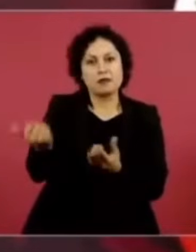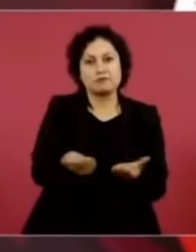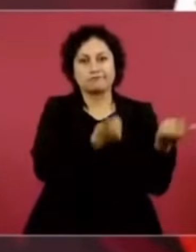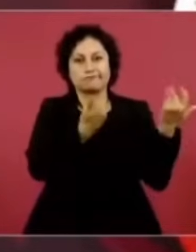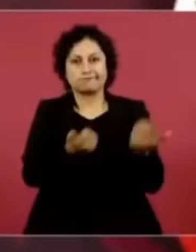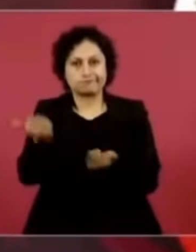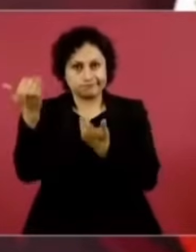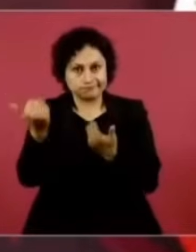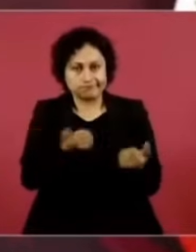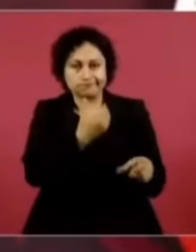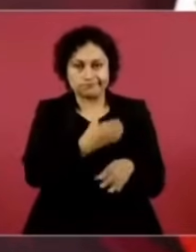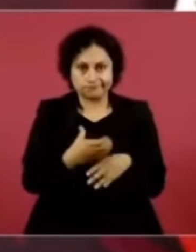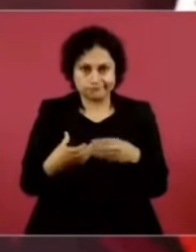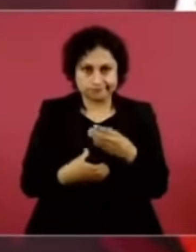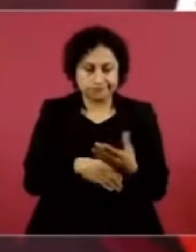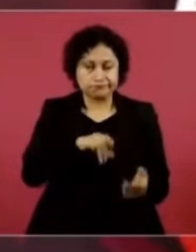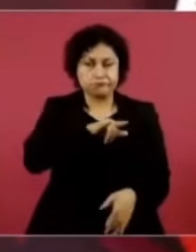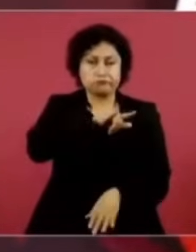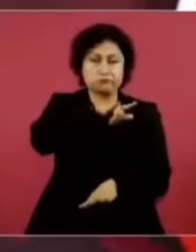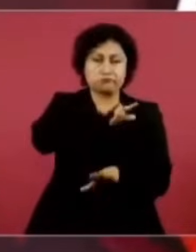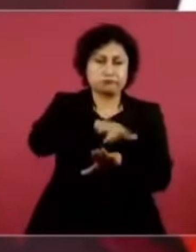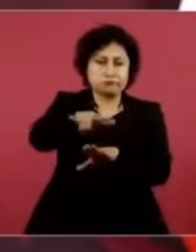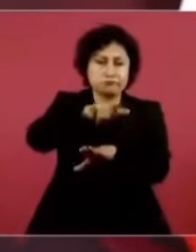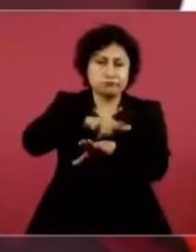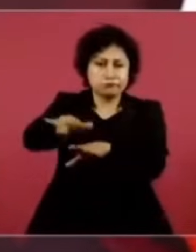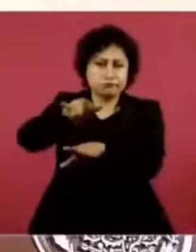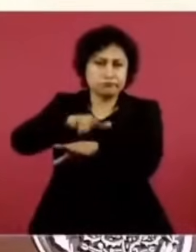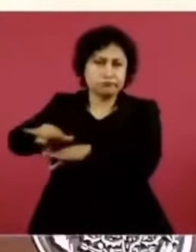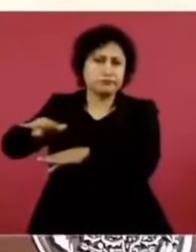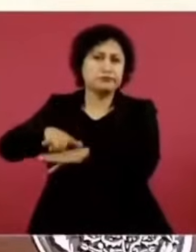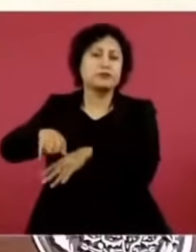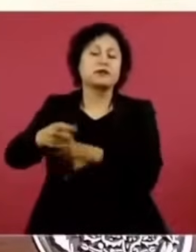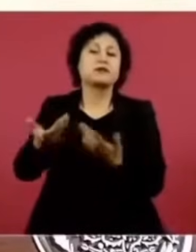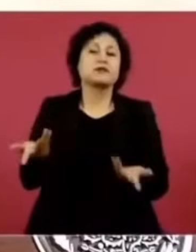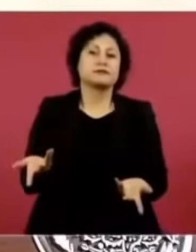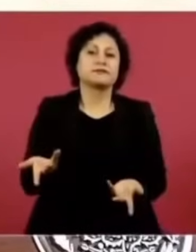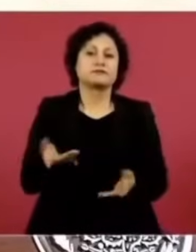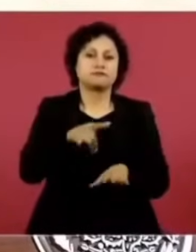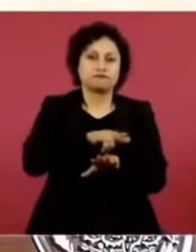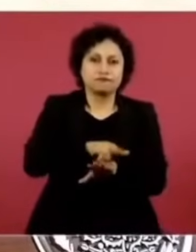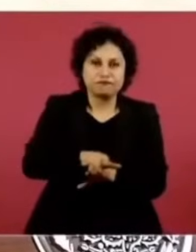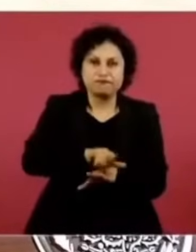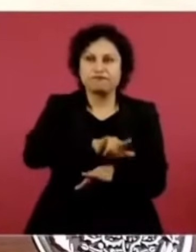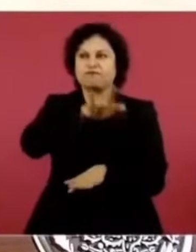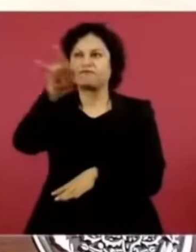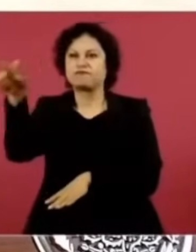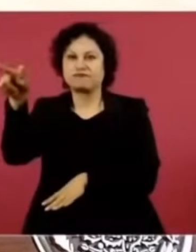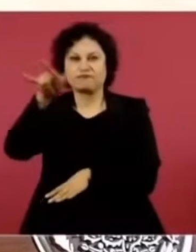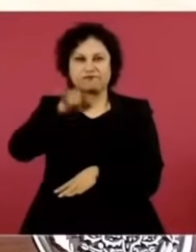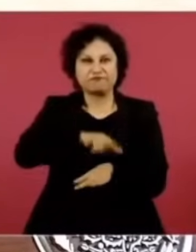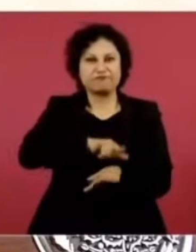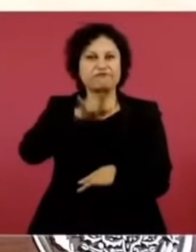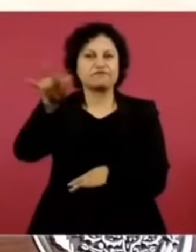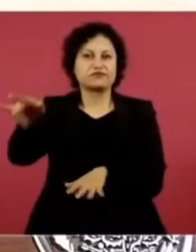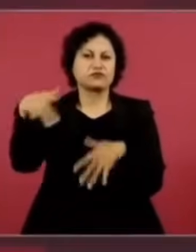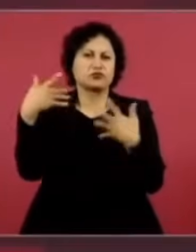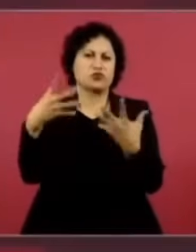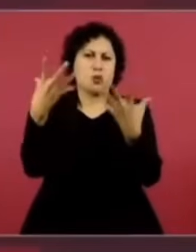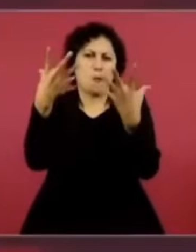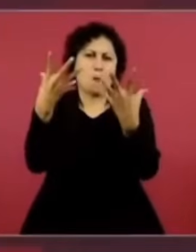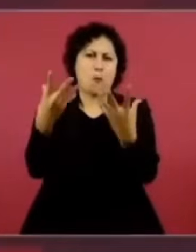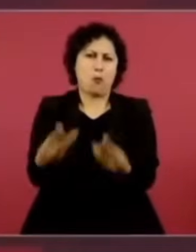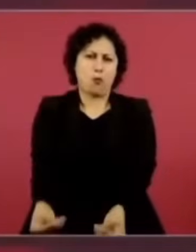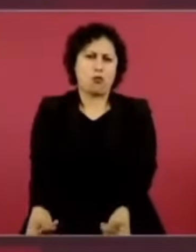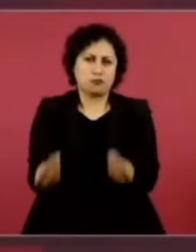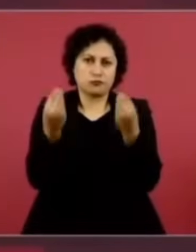que aterrizan y despegan con carga. Más